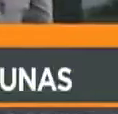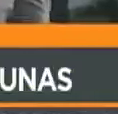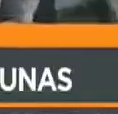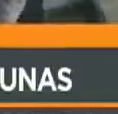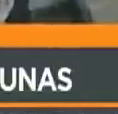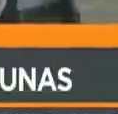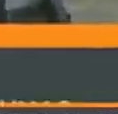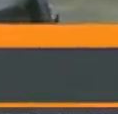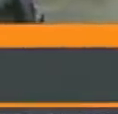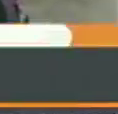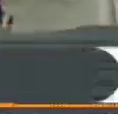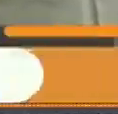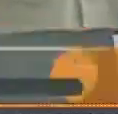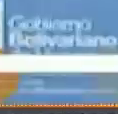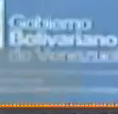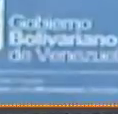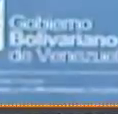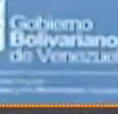Gracias, camarada.